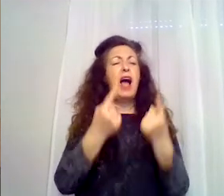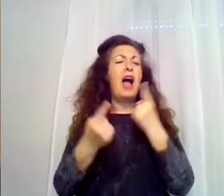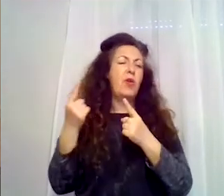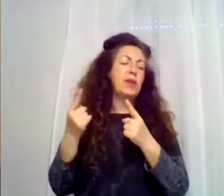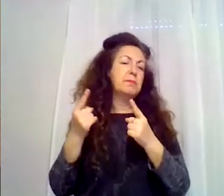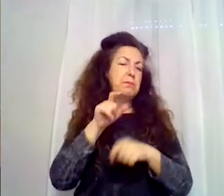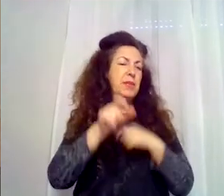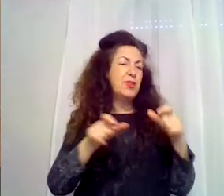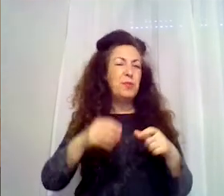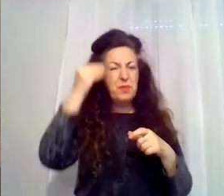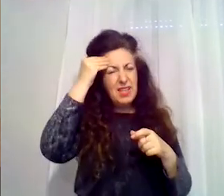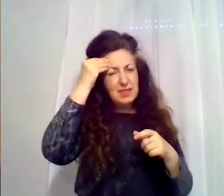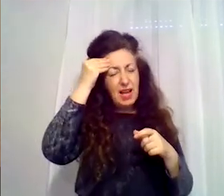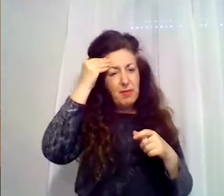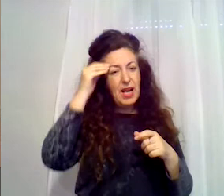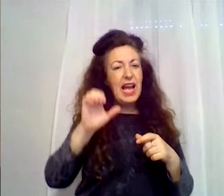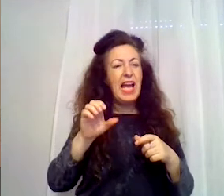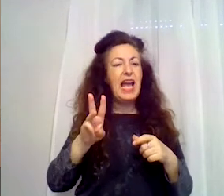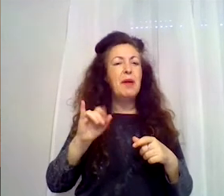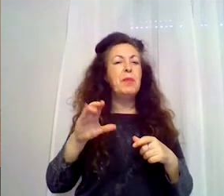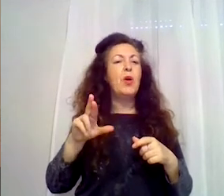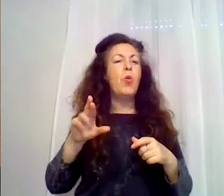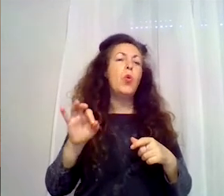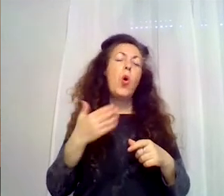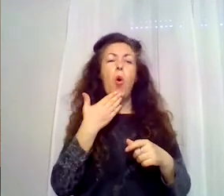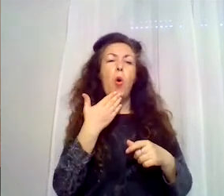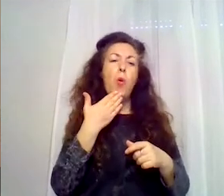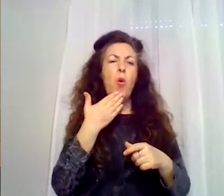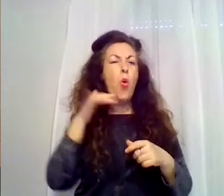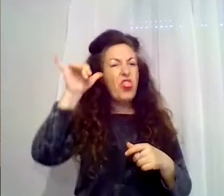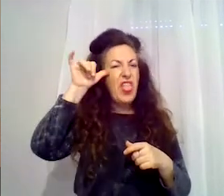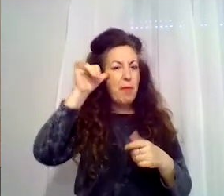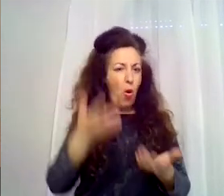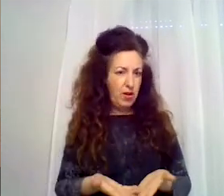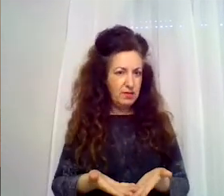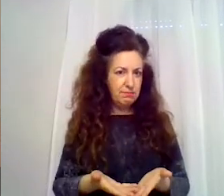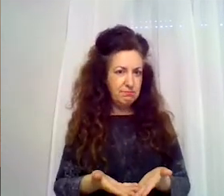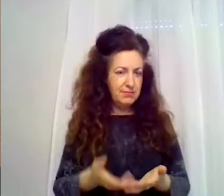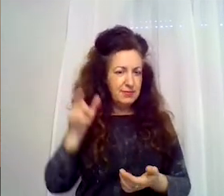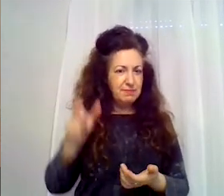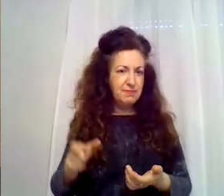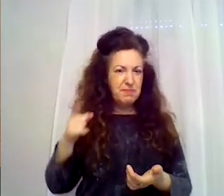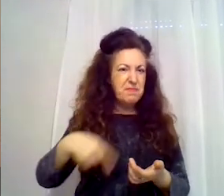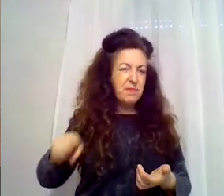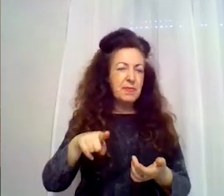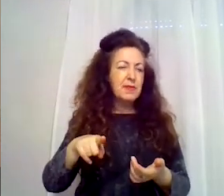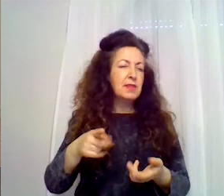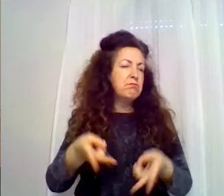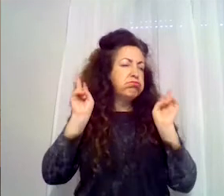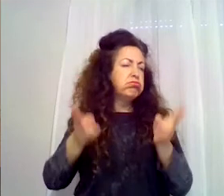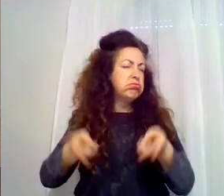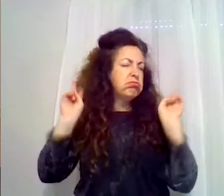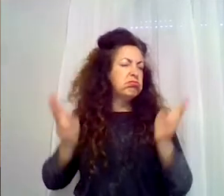suicidio, como algo muy positivo y muy aconsejable. Sin embargo, por algún motivo extraño,